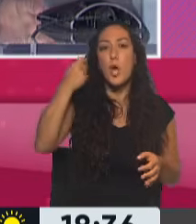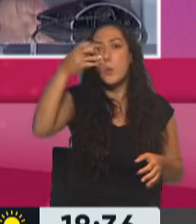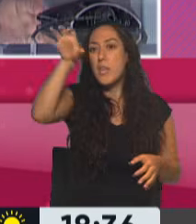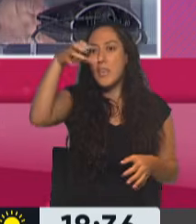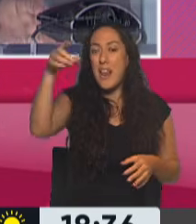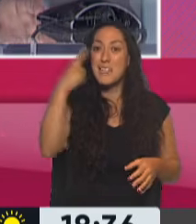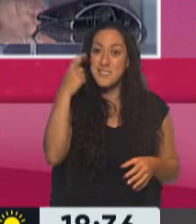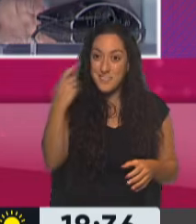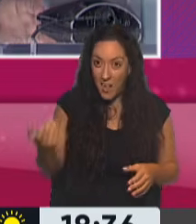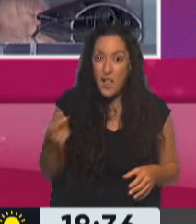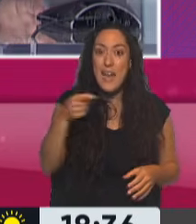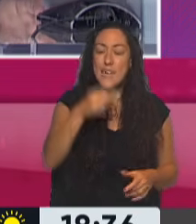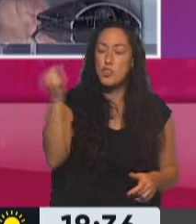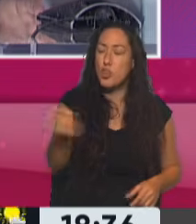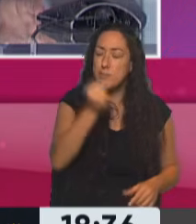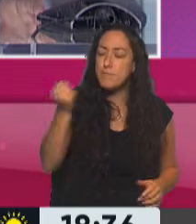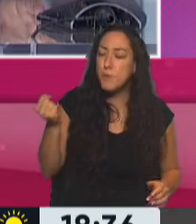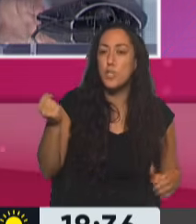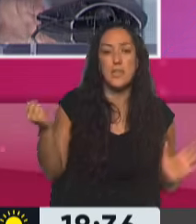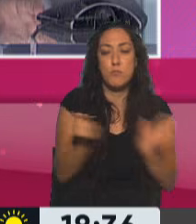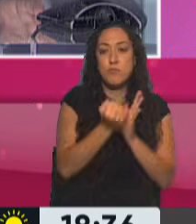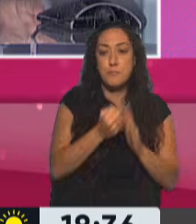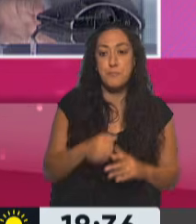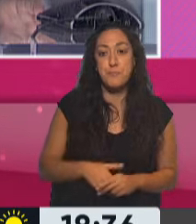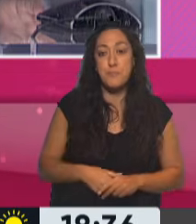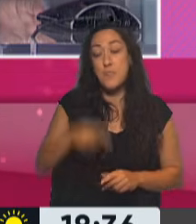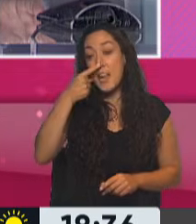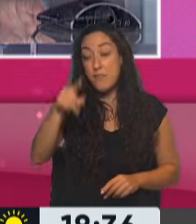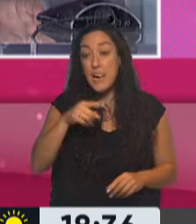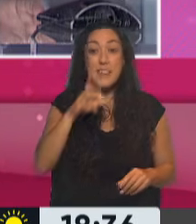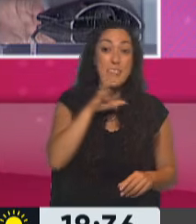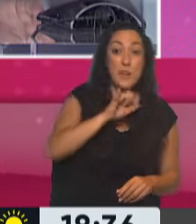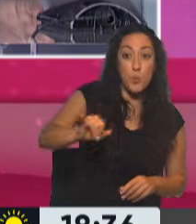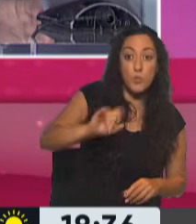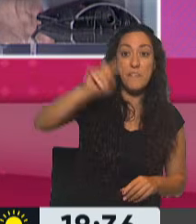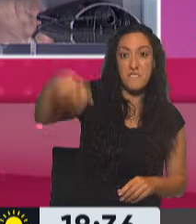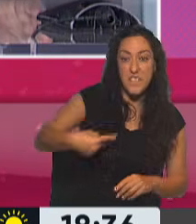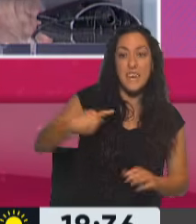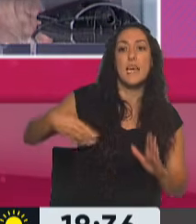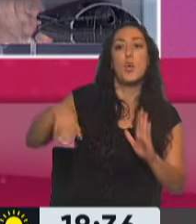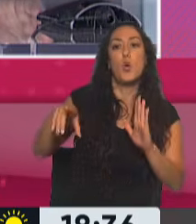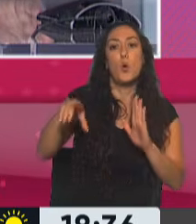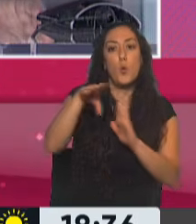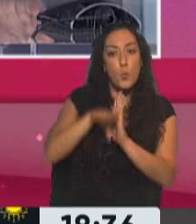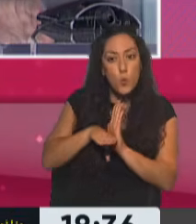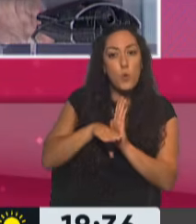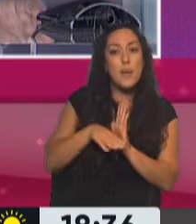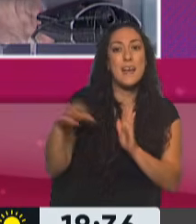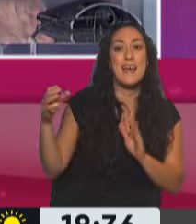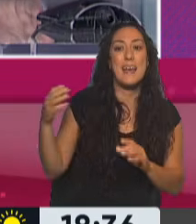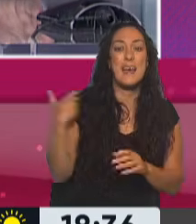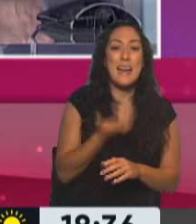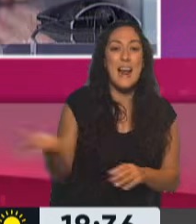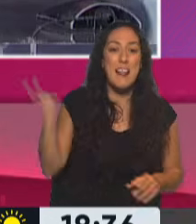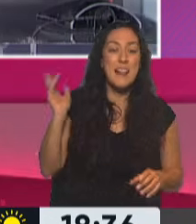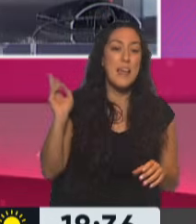fue un caso histórico que tuvo grandes consecuencias. Este caso terminó impactando en la generación de un marco jurídico que es el Reglamento General de la Protección de Datos